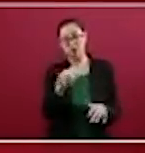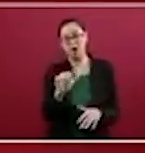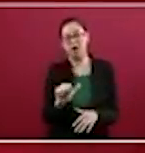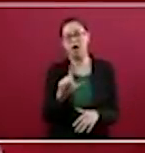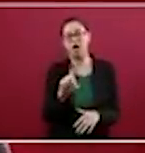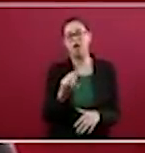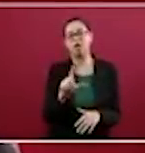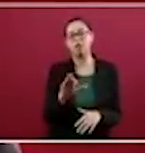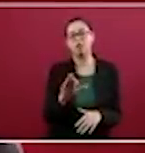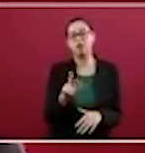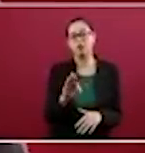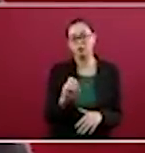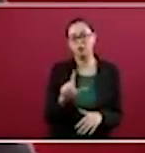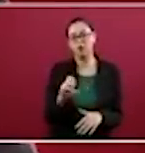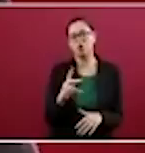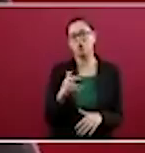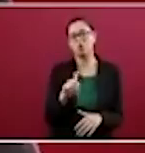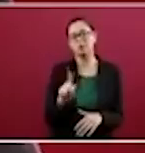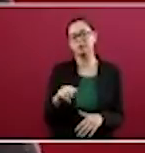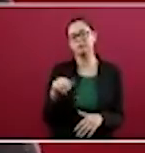López Mateos.